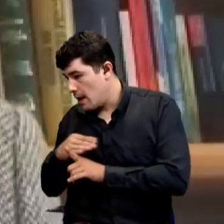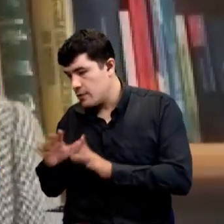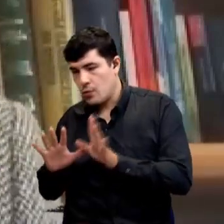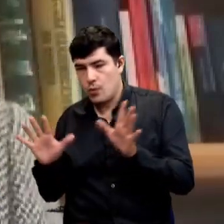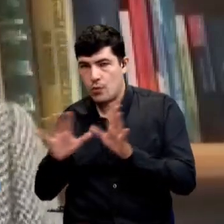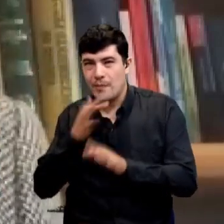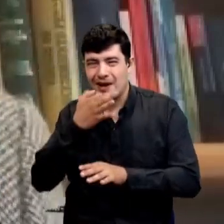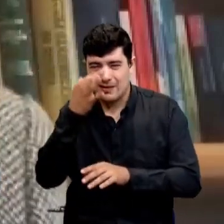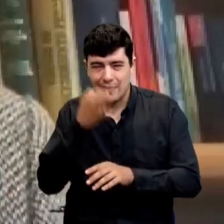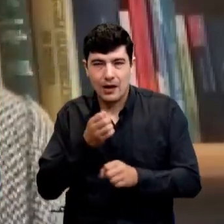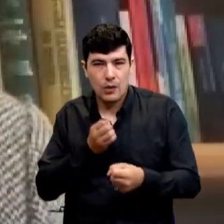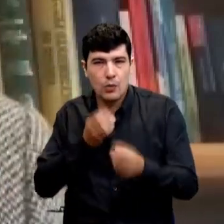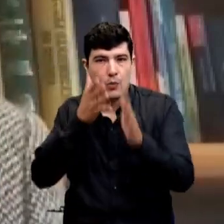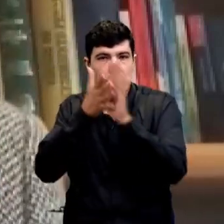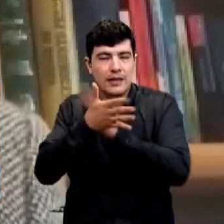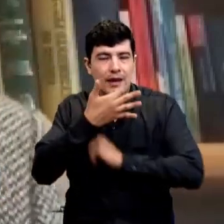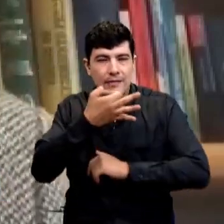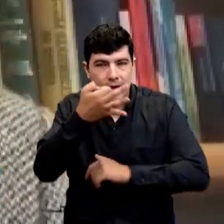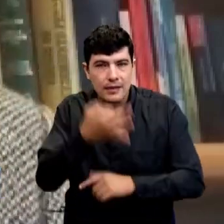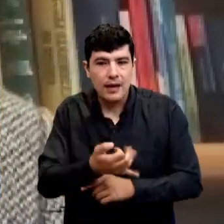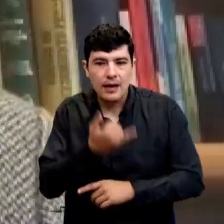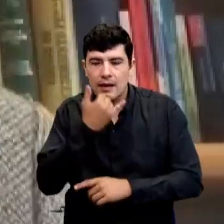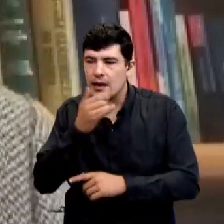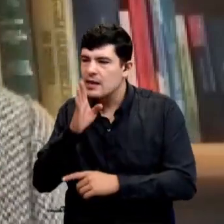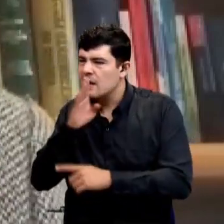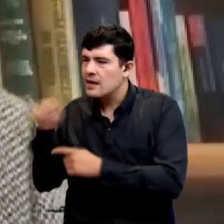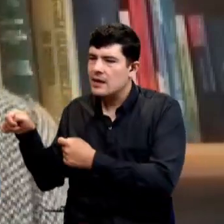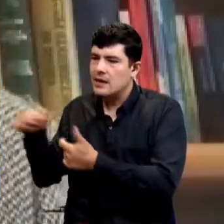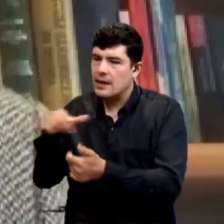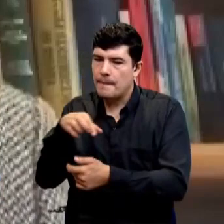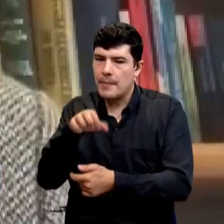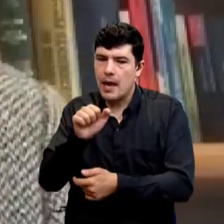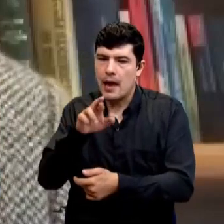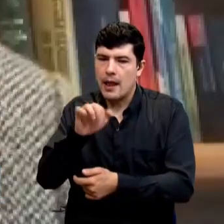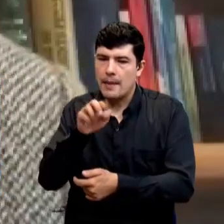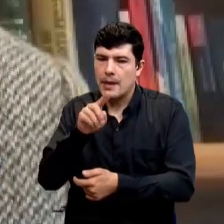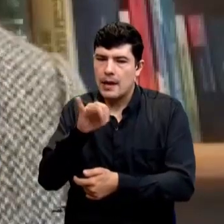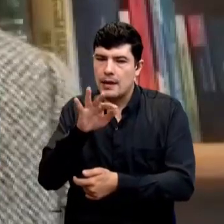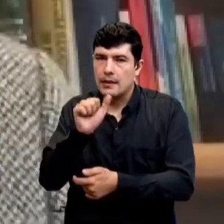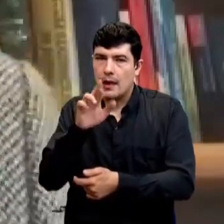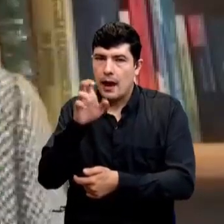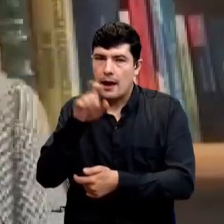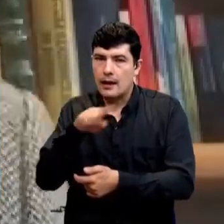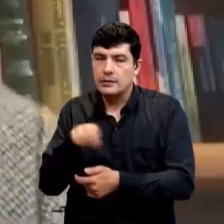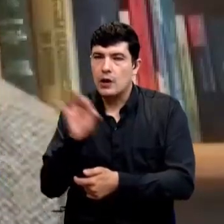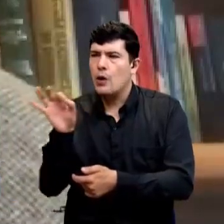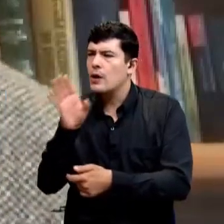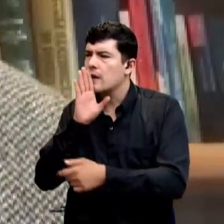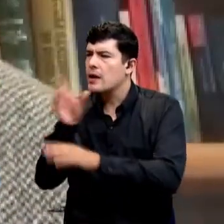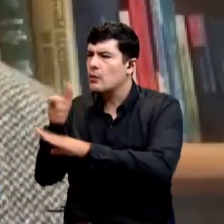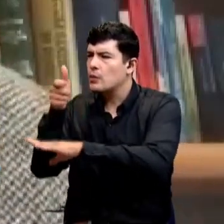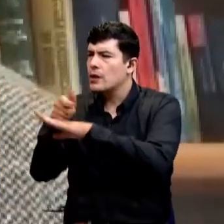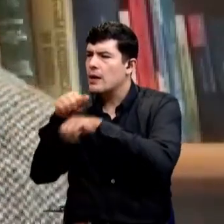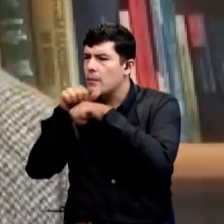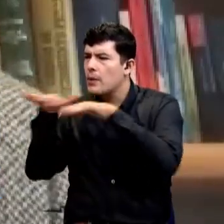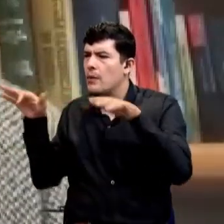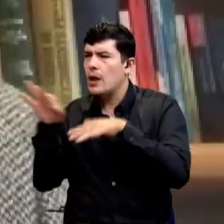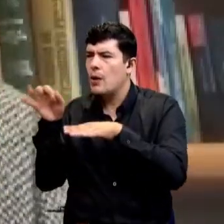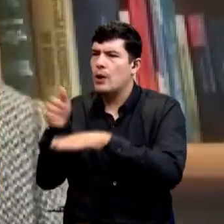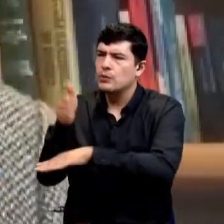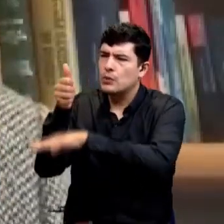sobre quiénes financiaron el paramilitarismo, quiénes desde la fuerza pública o desde las